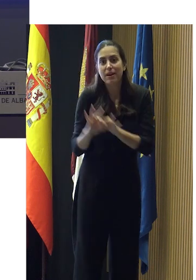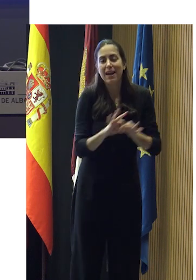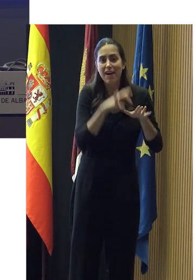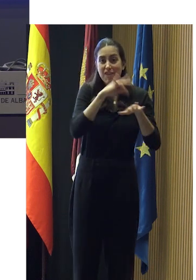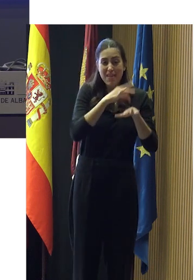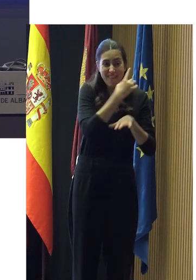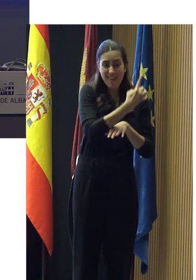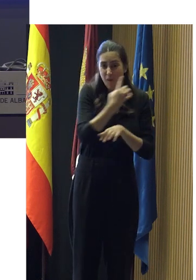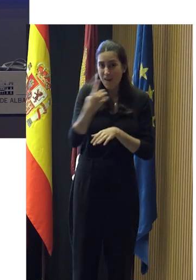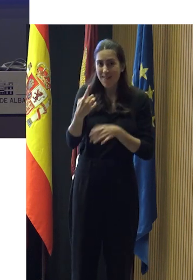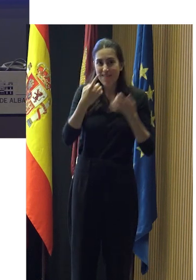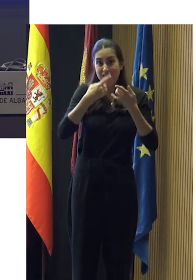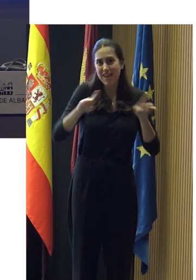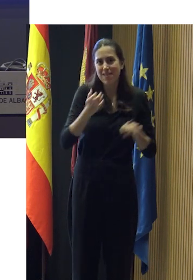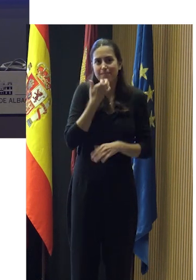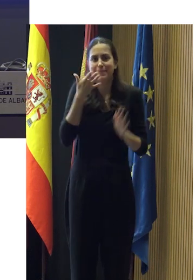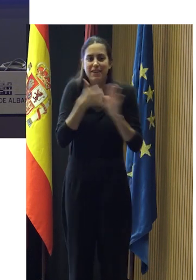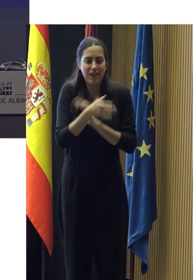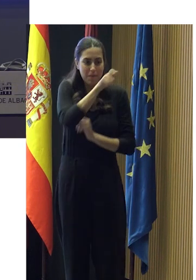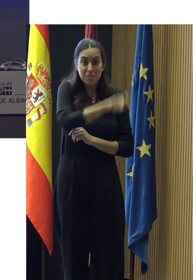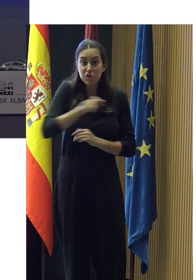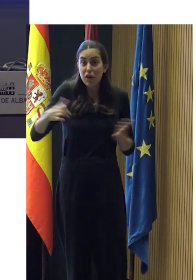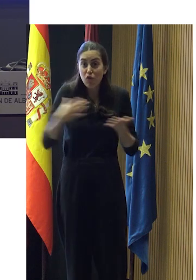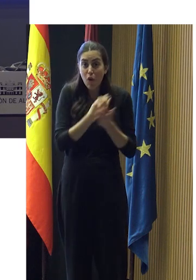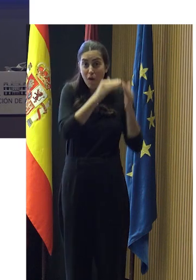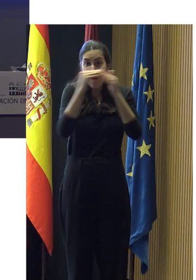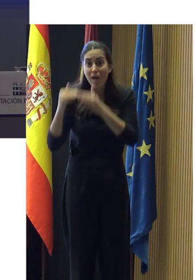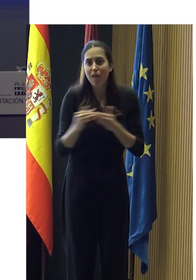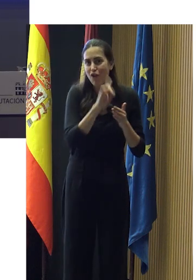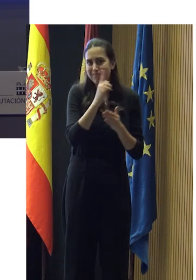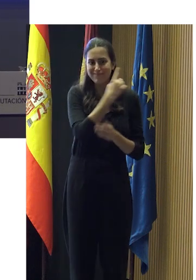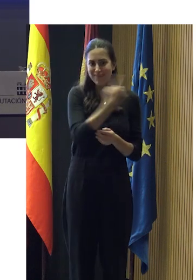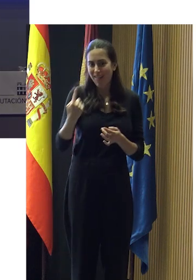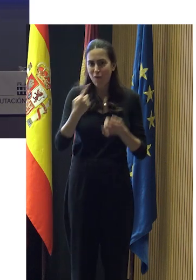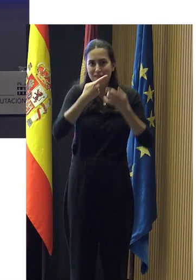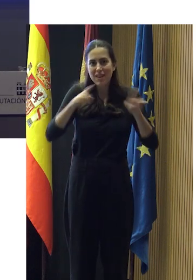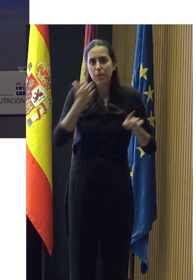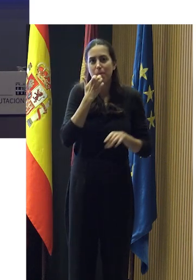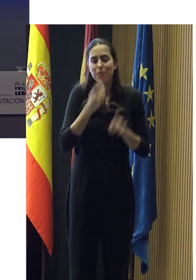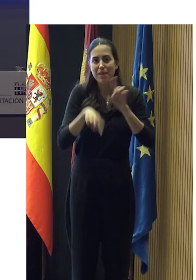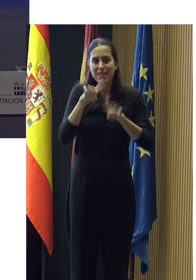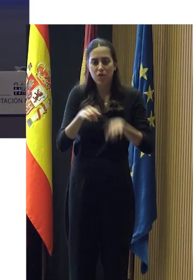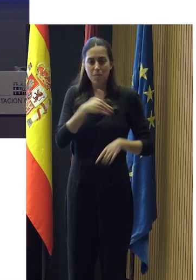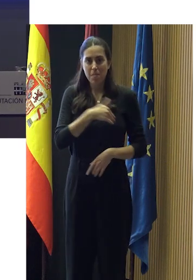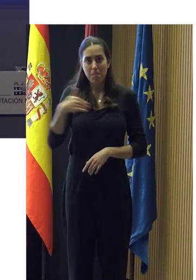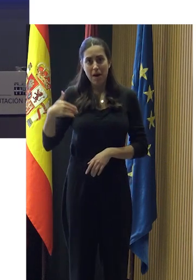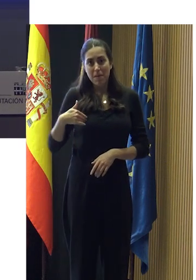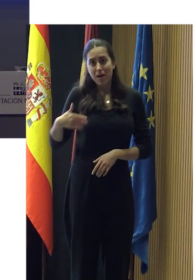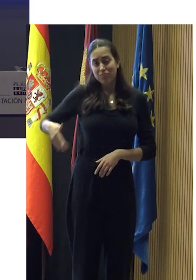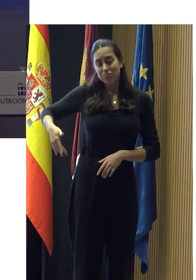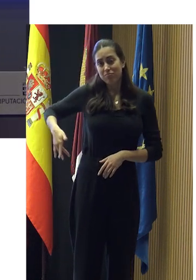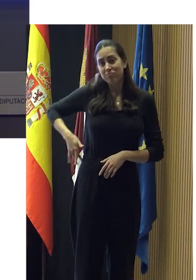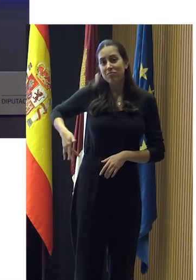ser completamente diferente en un paciente y otro. Según la localización, pues podemos distinguir cáncer de mama, cáncer de útero, cáncer de